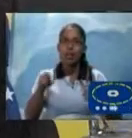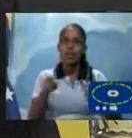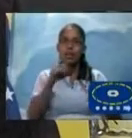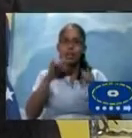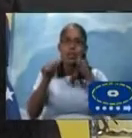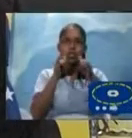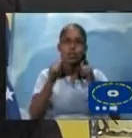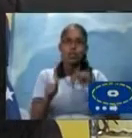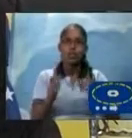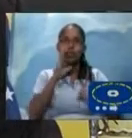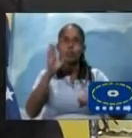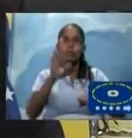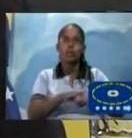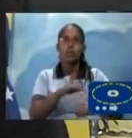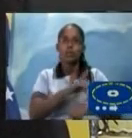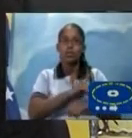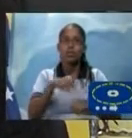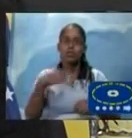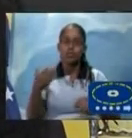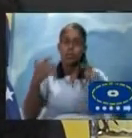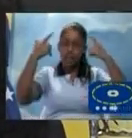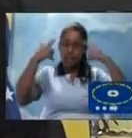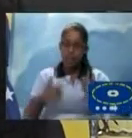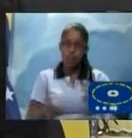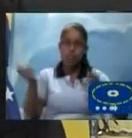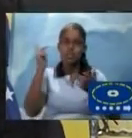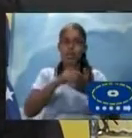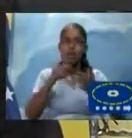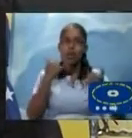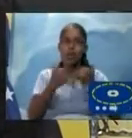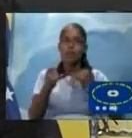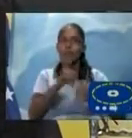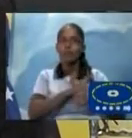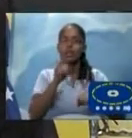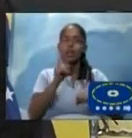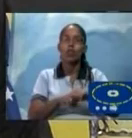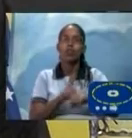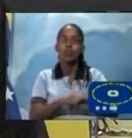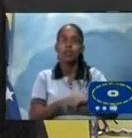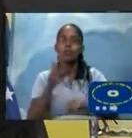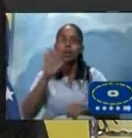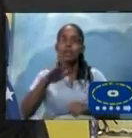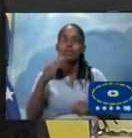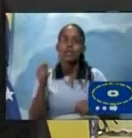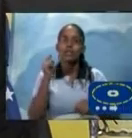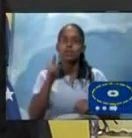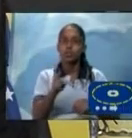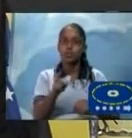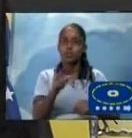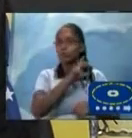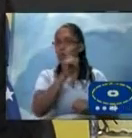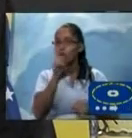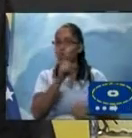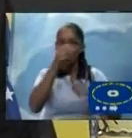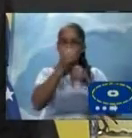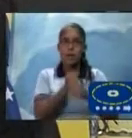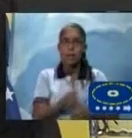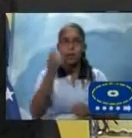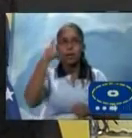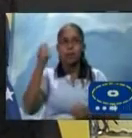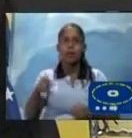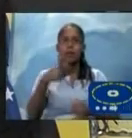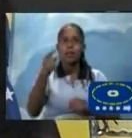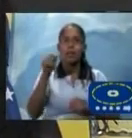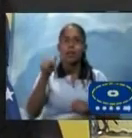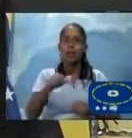noticias, cumplimiento de que hemos llegado al fin de los tiempos. Así que usted no espere para mañana.